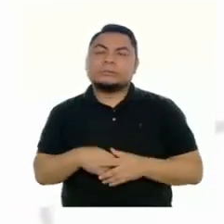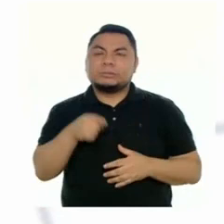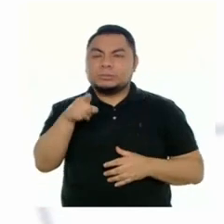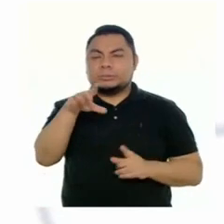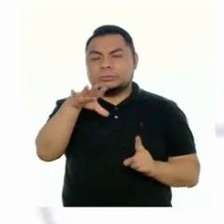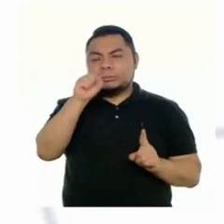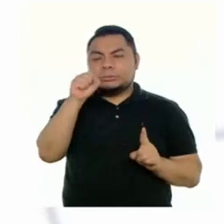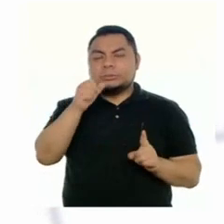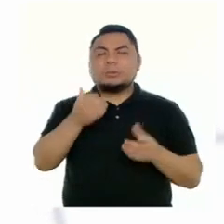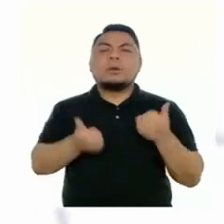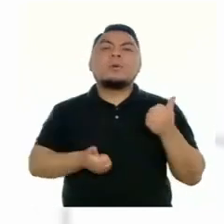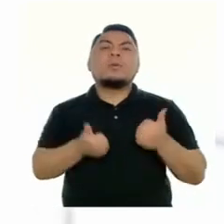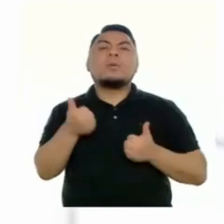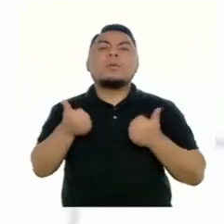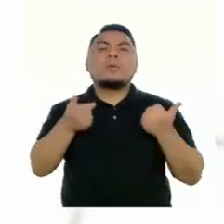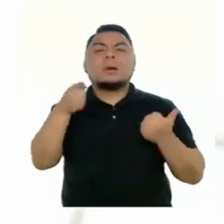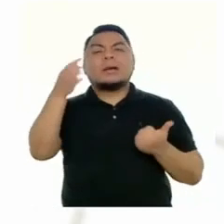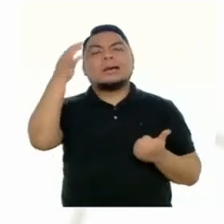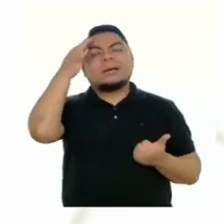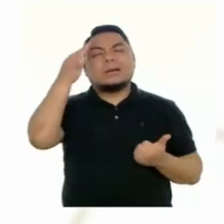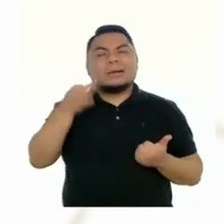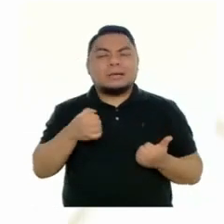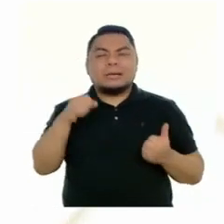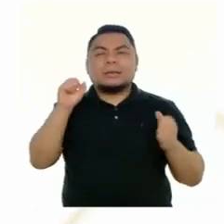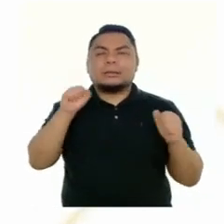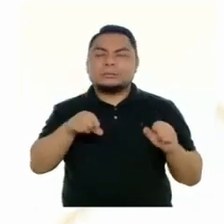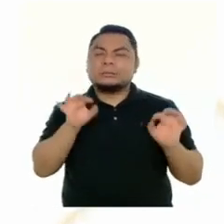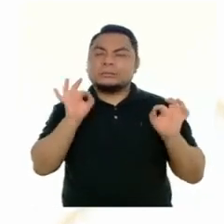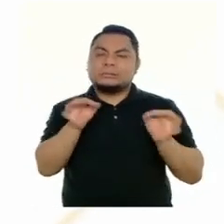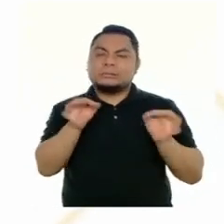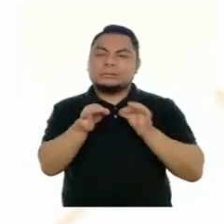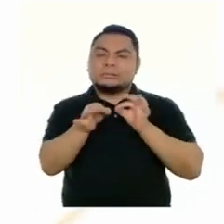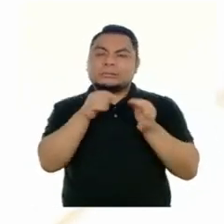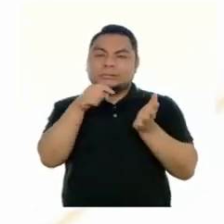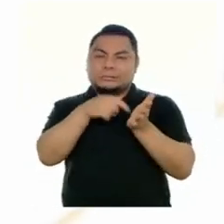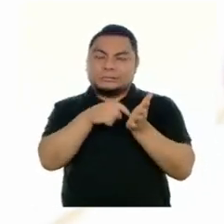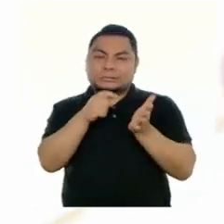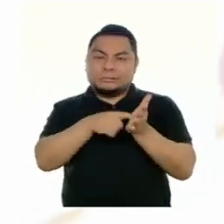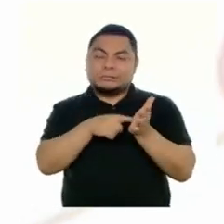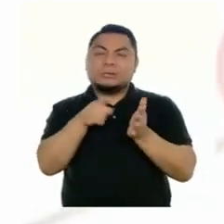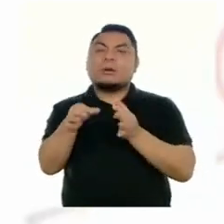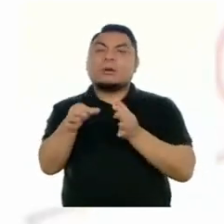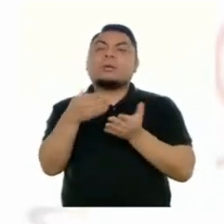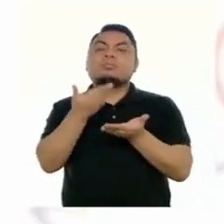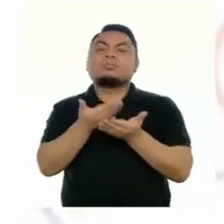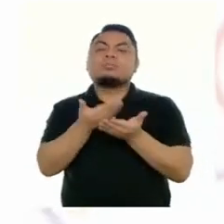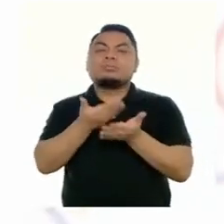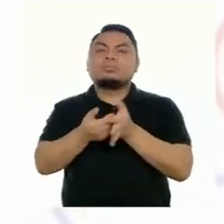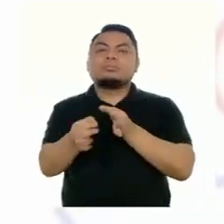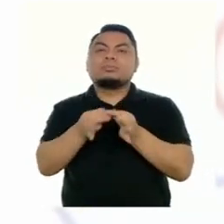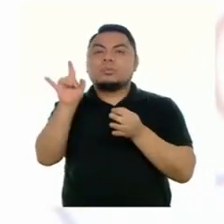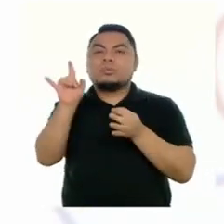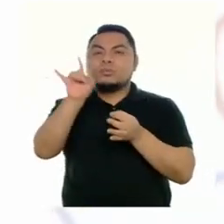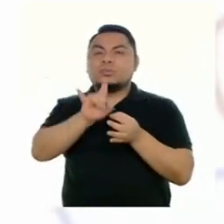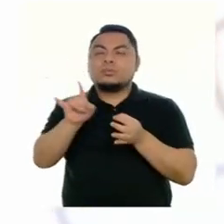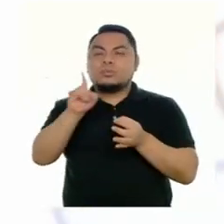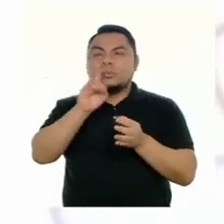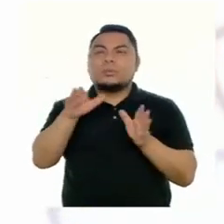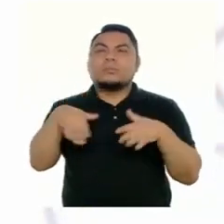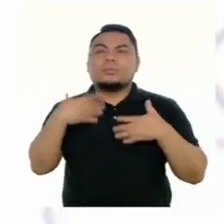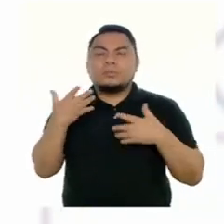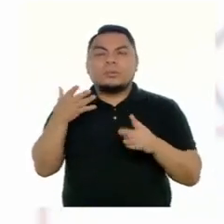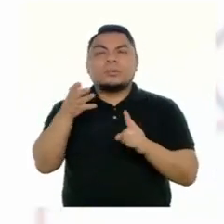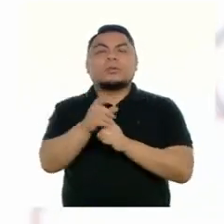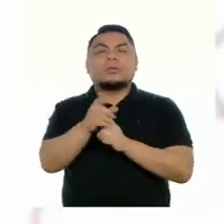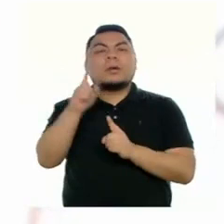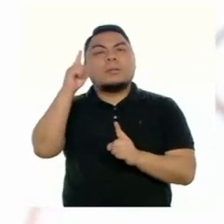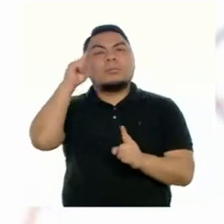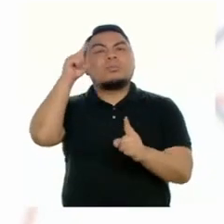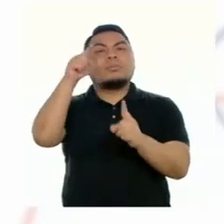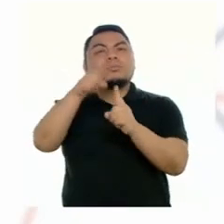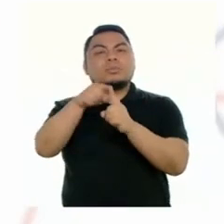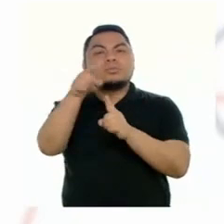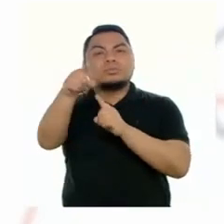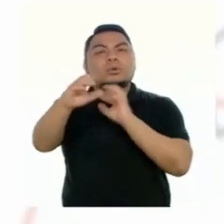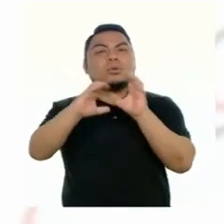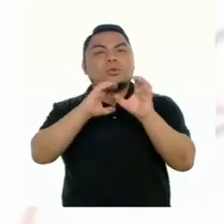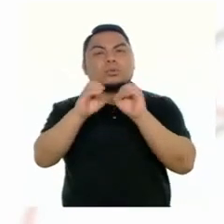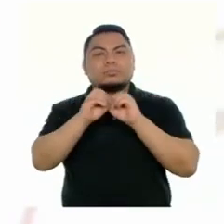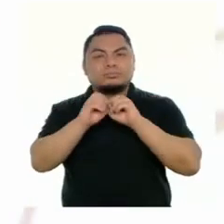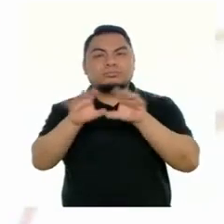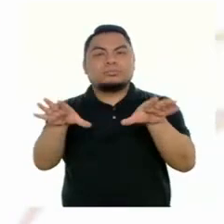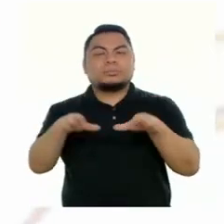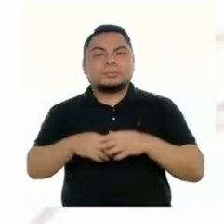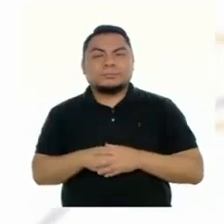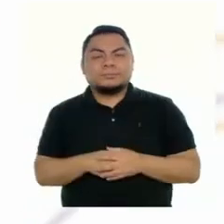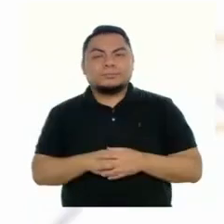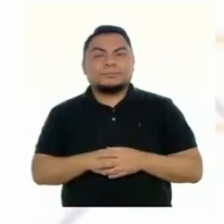e identifiquen cuál creen que es la tesis y los argumentos utilizados para lograr el propósito